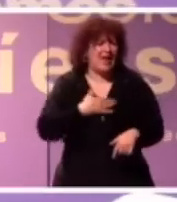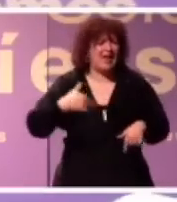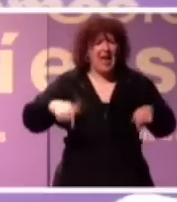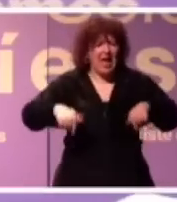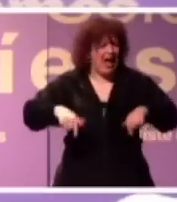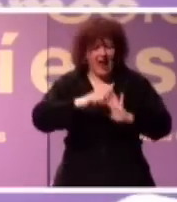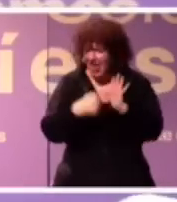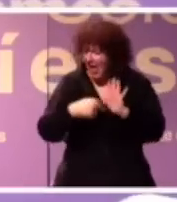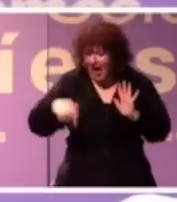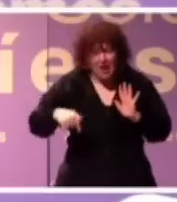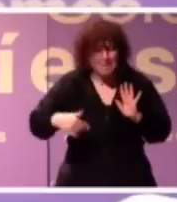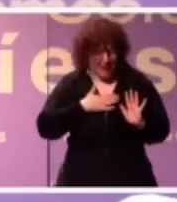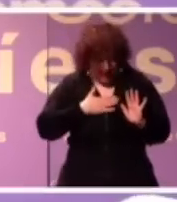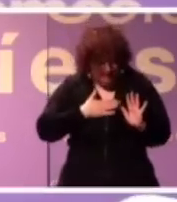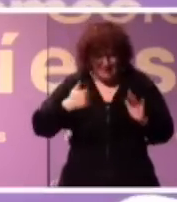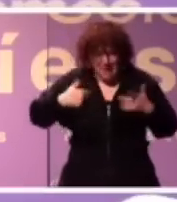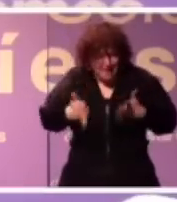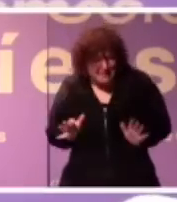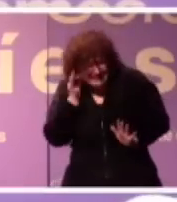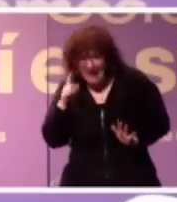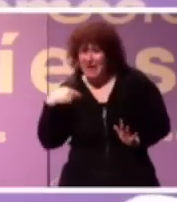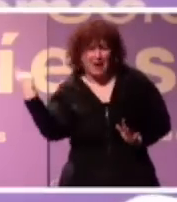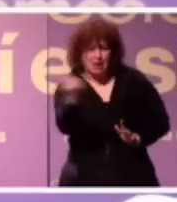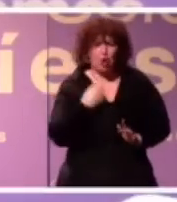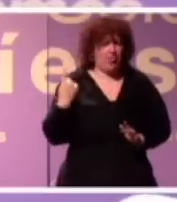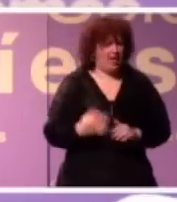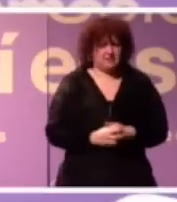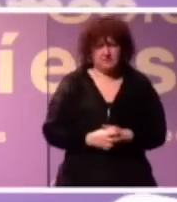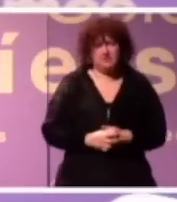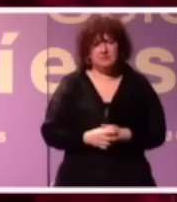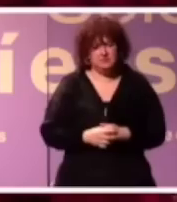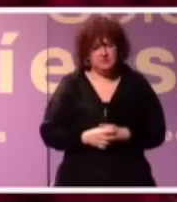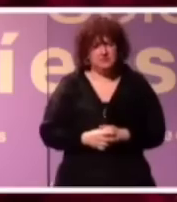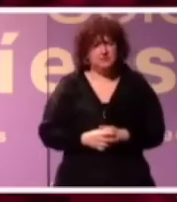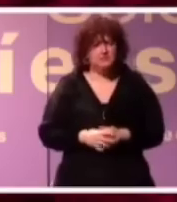ahora para mí y para mis hijas y para todas vosotras